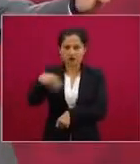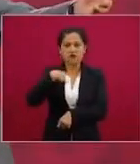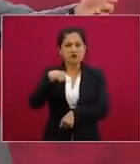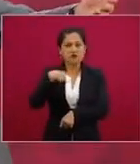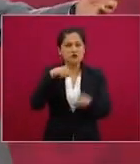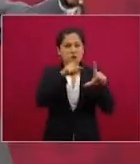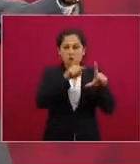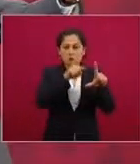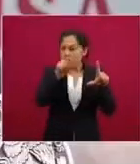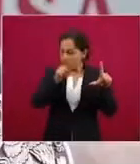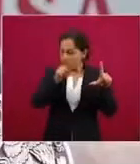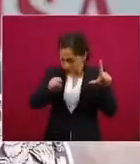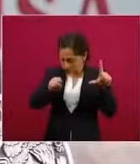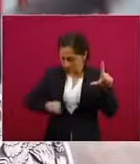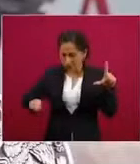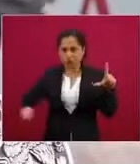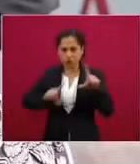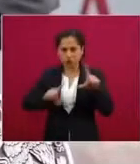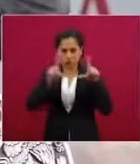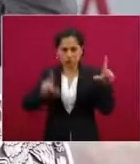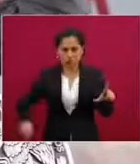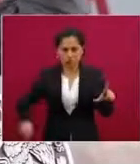de Mexicali a Tijuana.